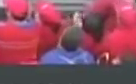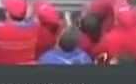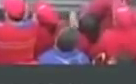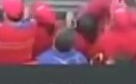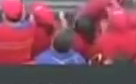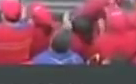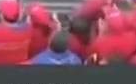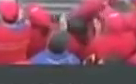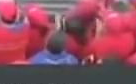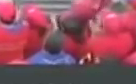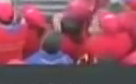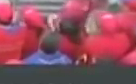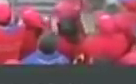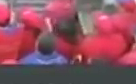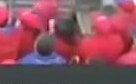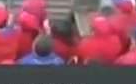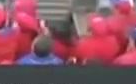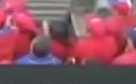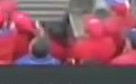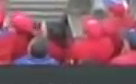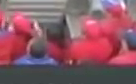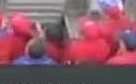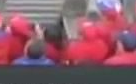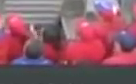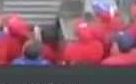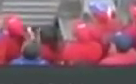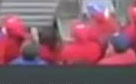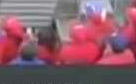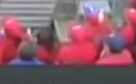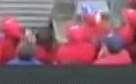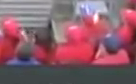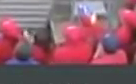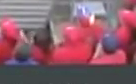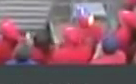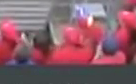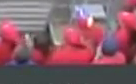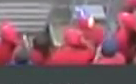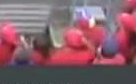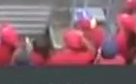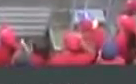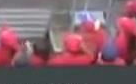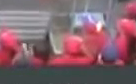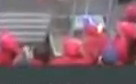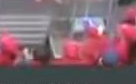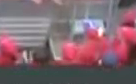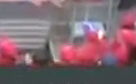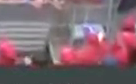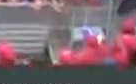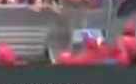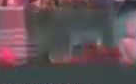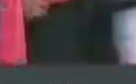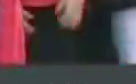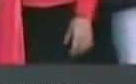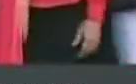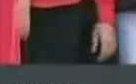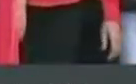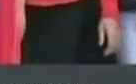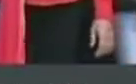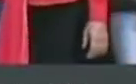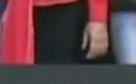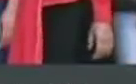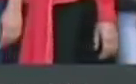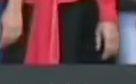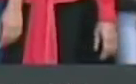que estamos haciendo. Aquí estamos hoy reafirmando nuestro